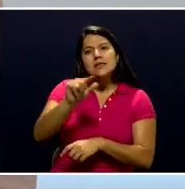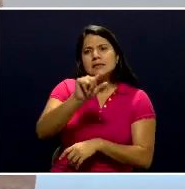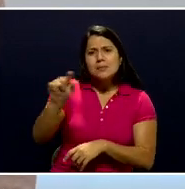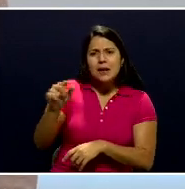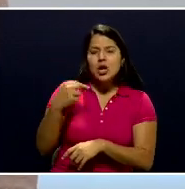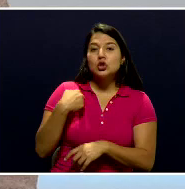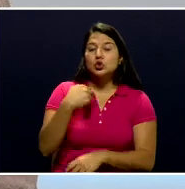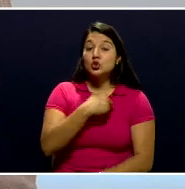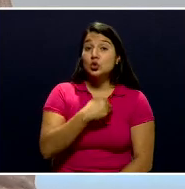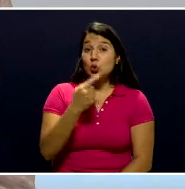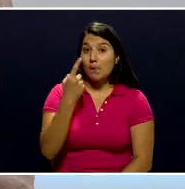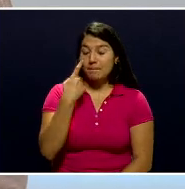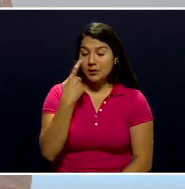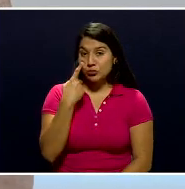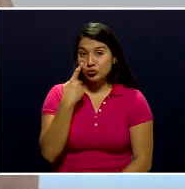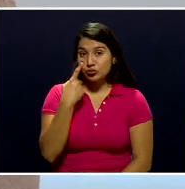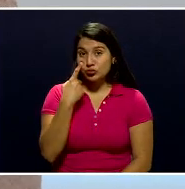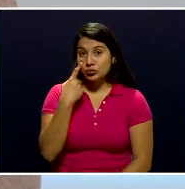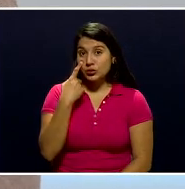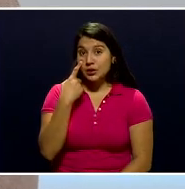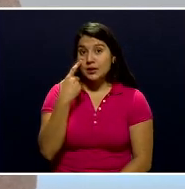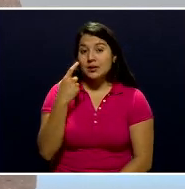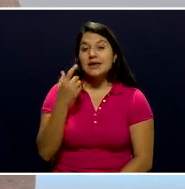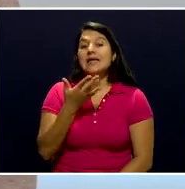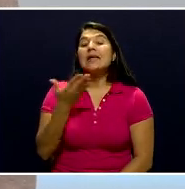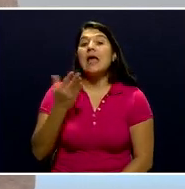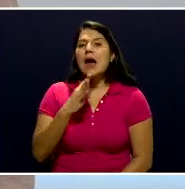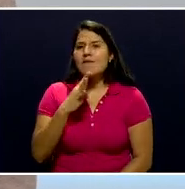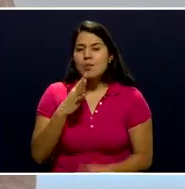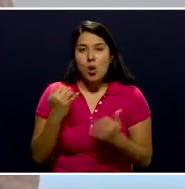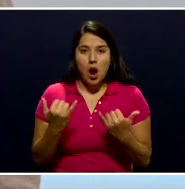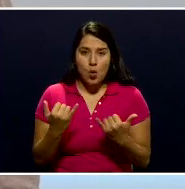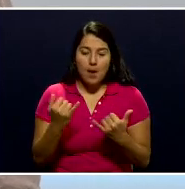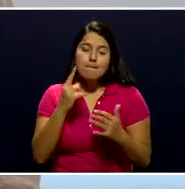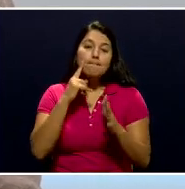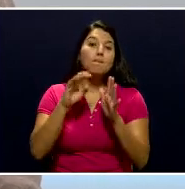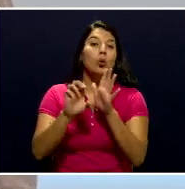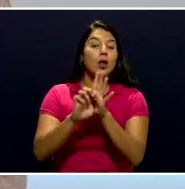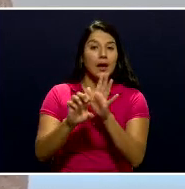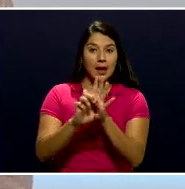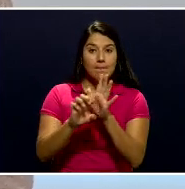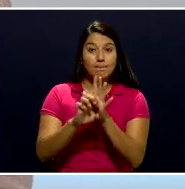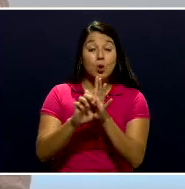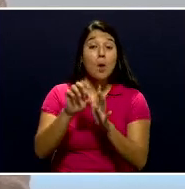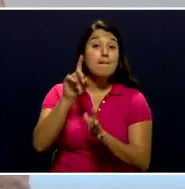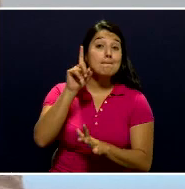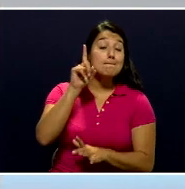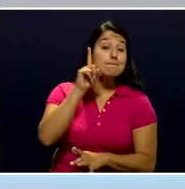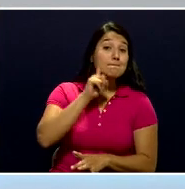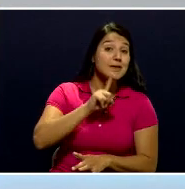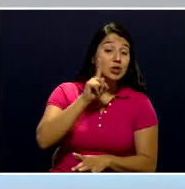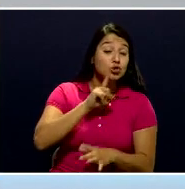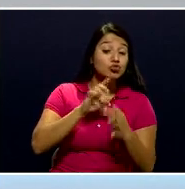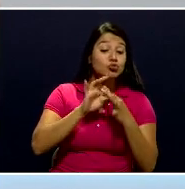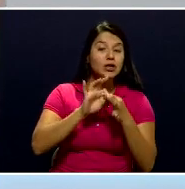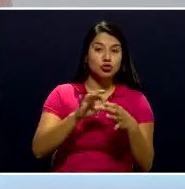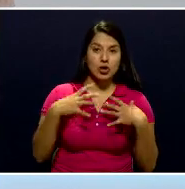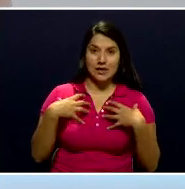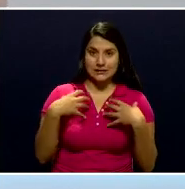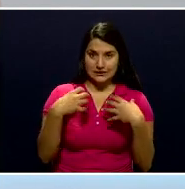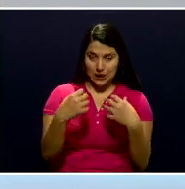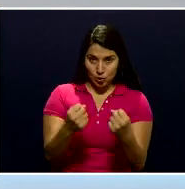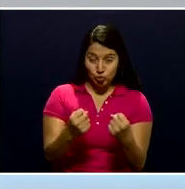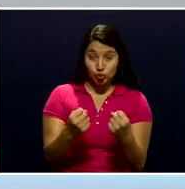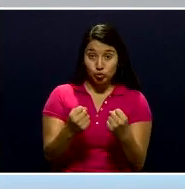tendencia es sobre qué estamos hablando. Estamos hablando, por ejemplo, de mitos de la salud con